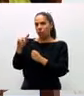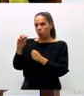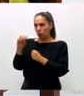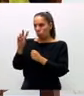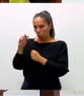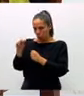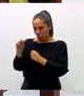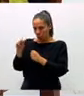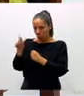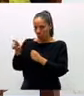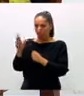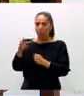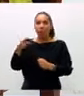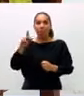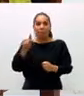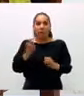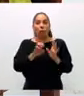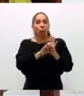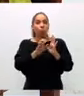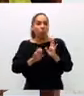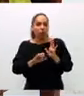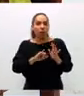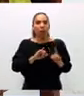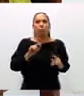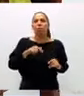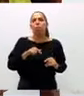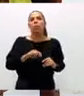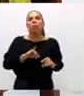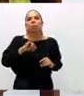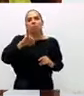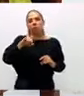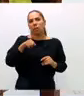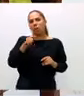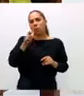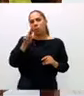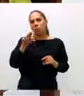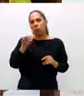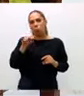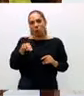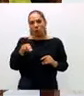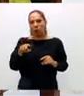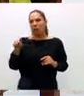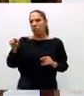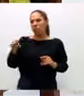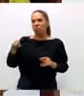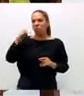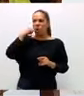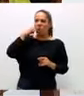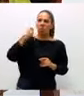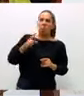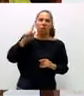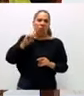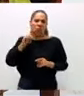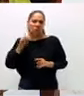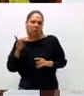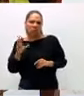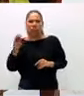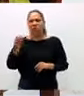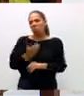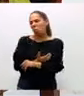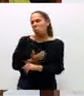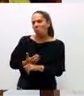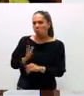tú dices, aquí tengo a Juan que les pega a las niñas o a sus compañeros, entonces en